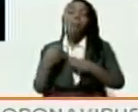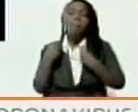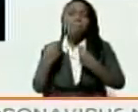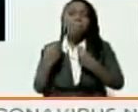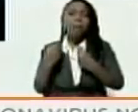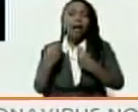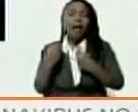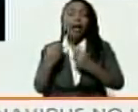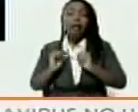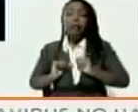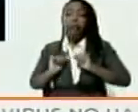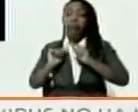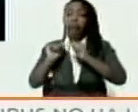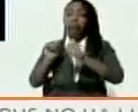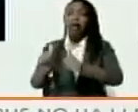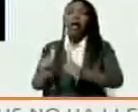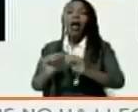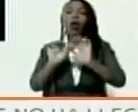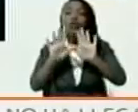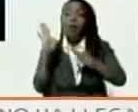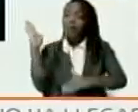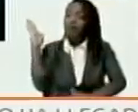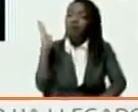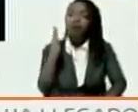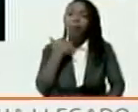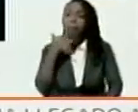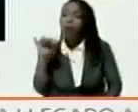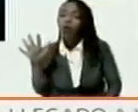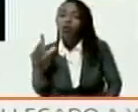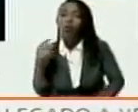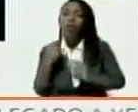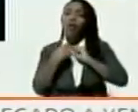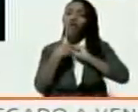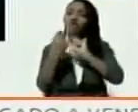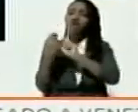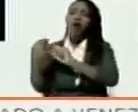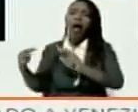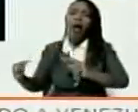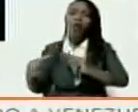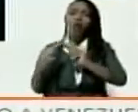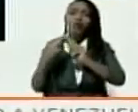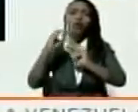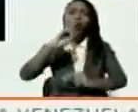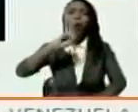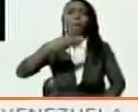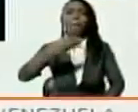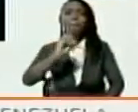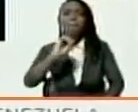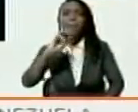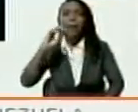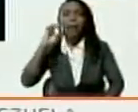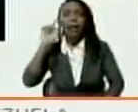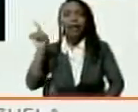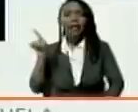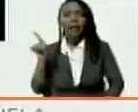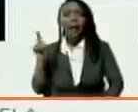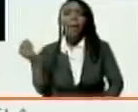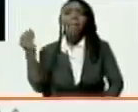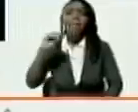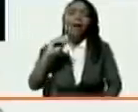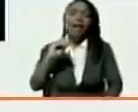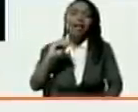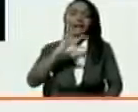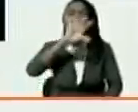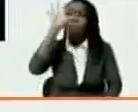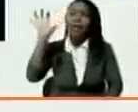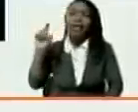tomar iniciativas en los días que están por venir de diálogo, de reencuentro OPEP, más países no OPEP, y